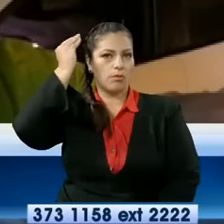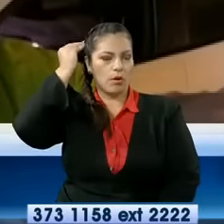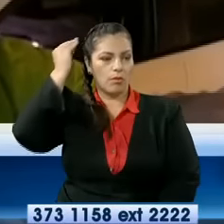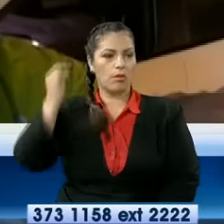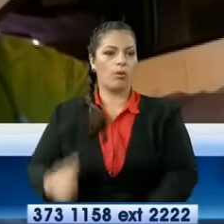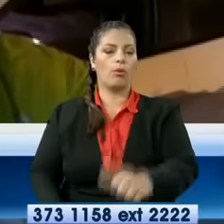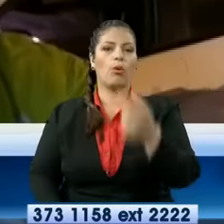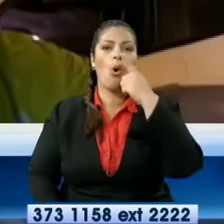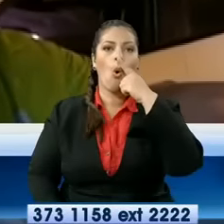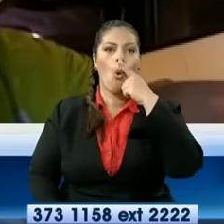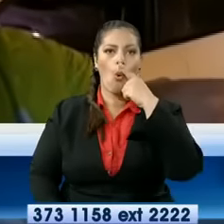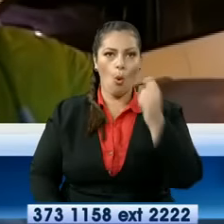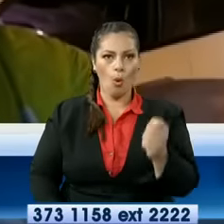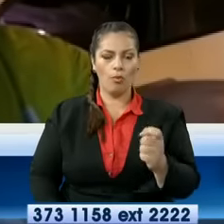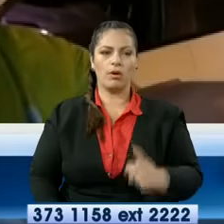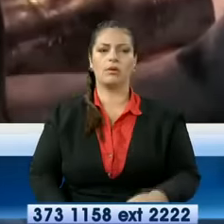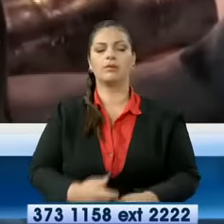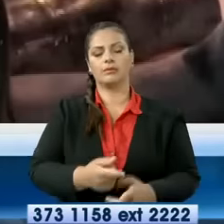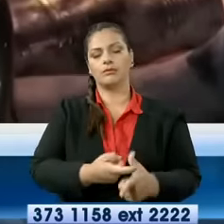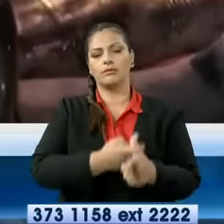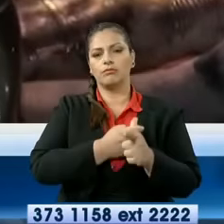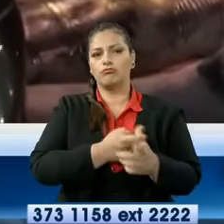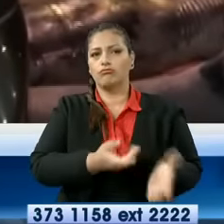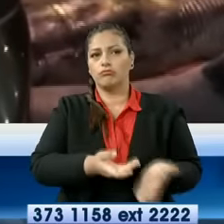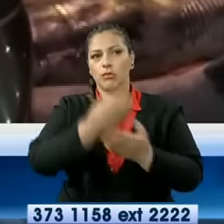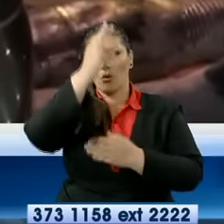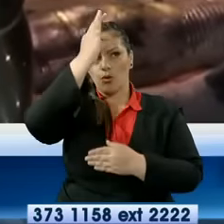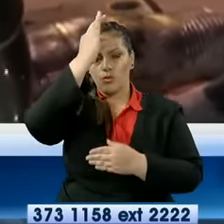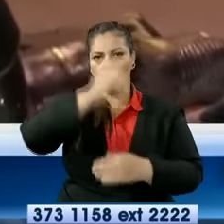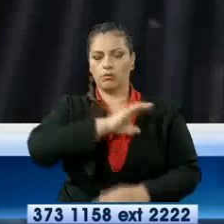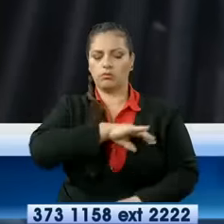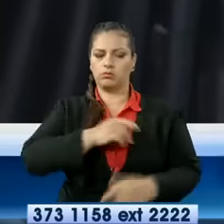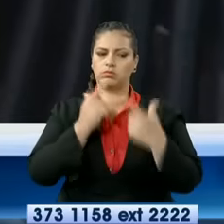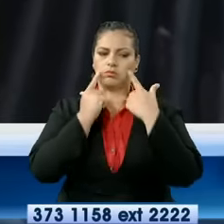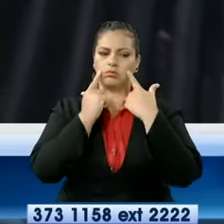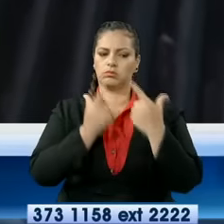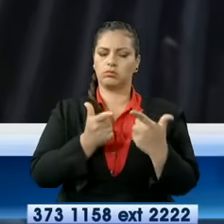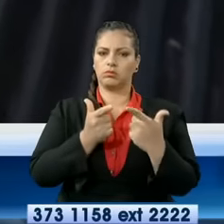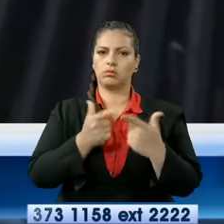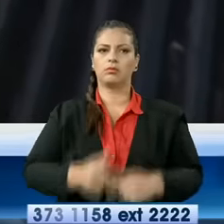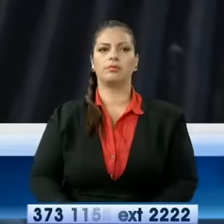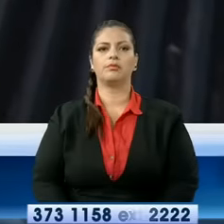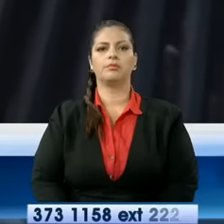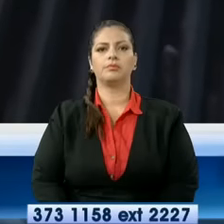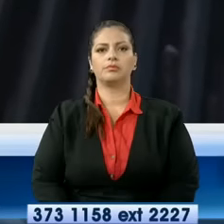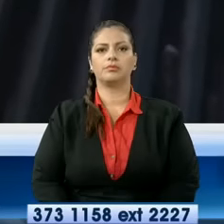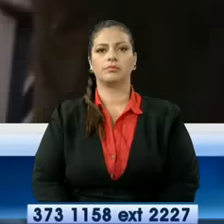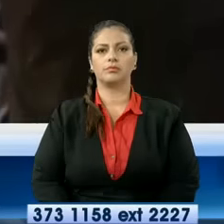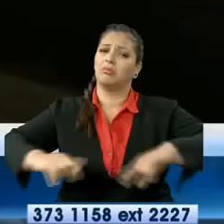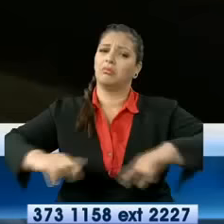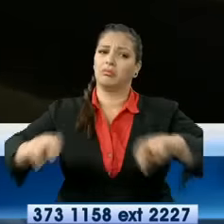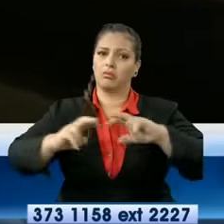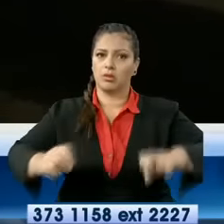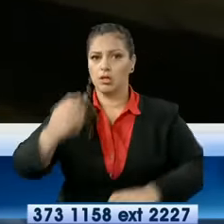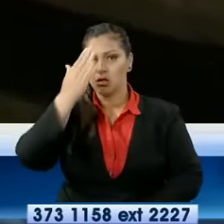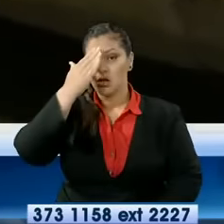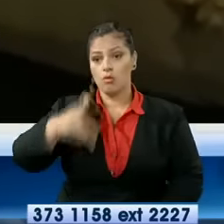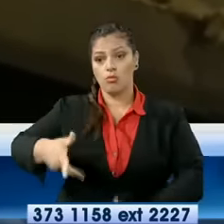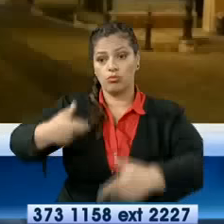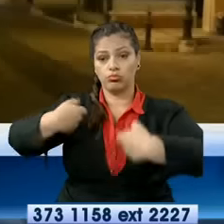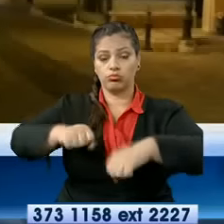área de críticos aquí en el Hospital General Docente. Los familiares de las 2 víctimas piden una prolija investigación del caso, ya que aducen que el